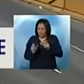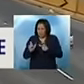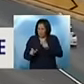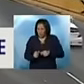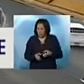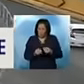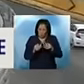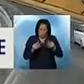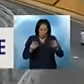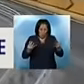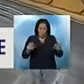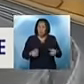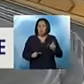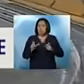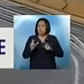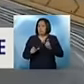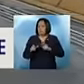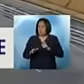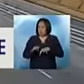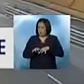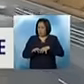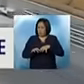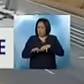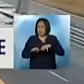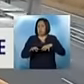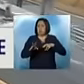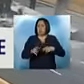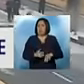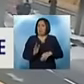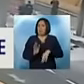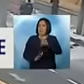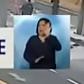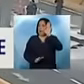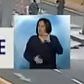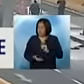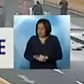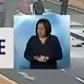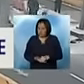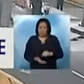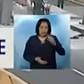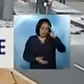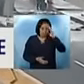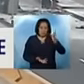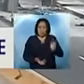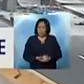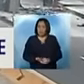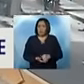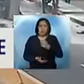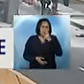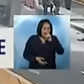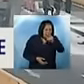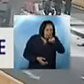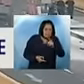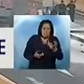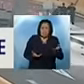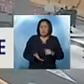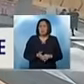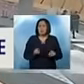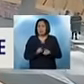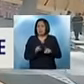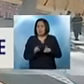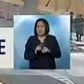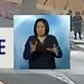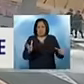el número de manifestantes es proporcionalmente mayor al de la policía. Diana, vemos incluso también la caseta